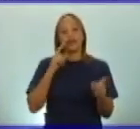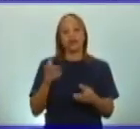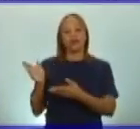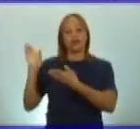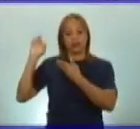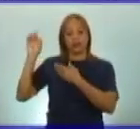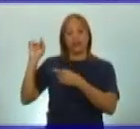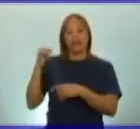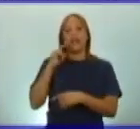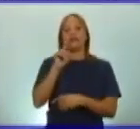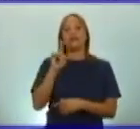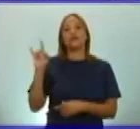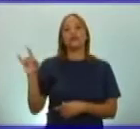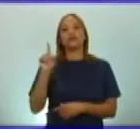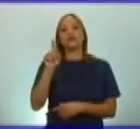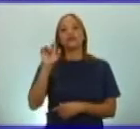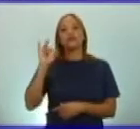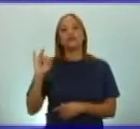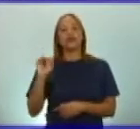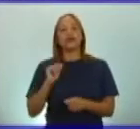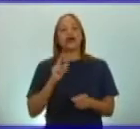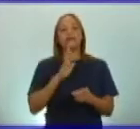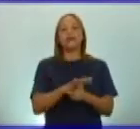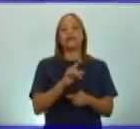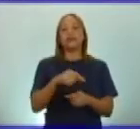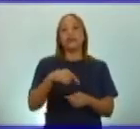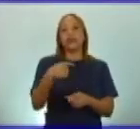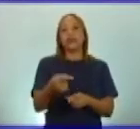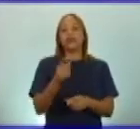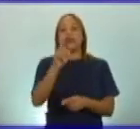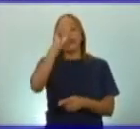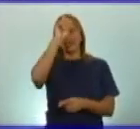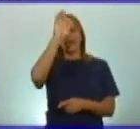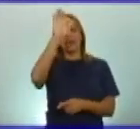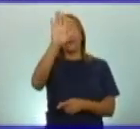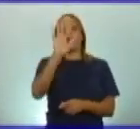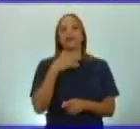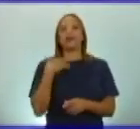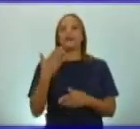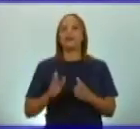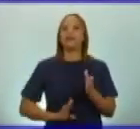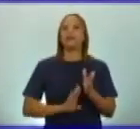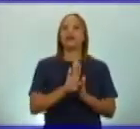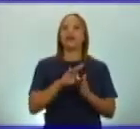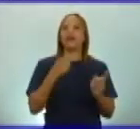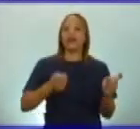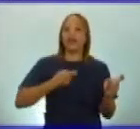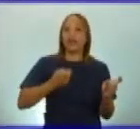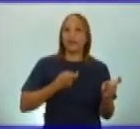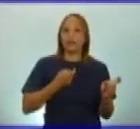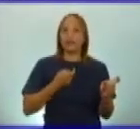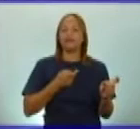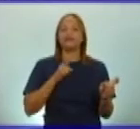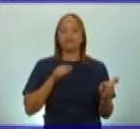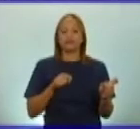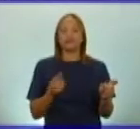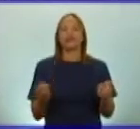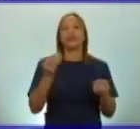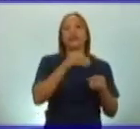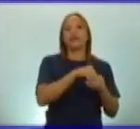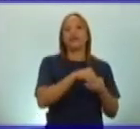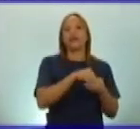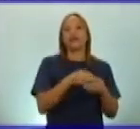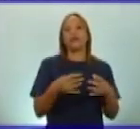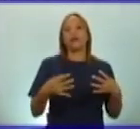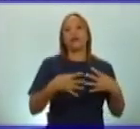en 1917, a partir precisamente de que Alemania comienza a desarrollar esa guerra en carácter submarino, y que esto va a afectar, esa